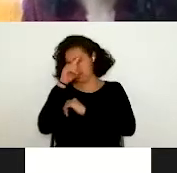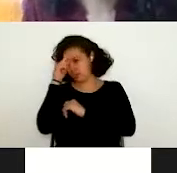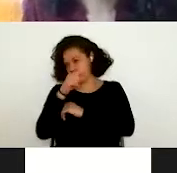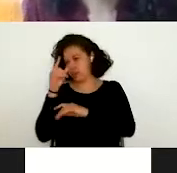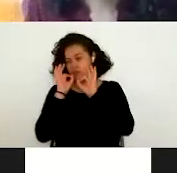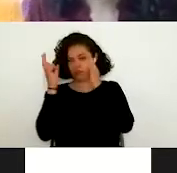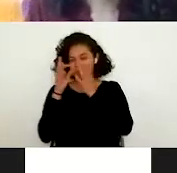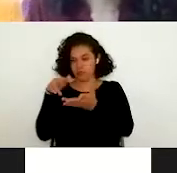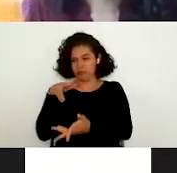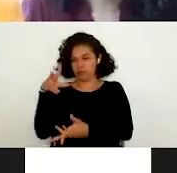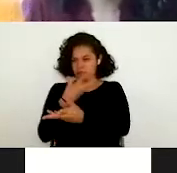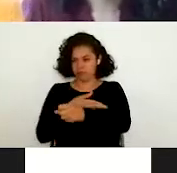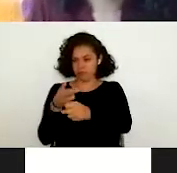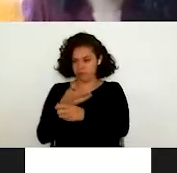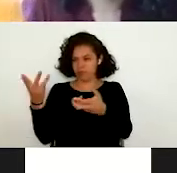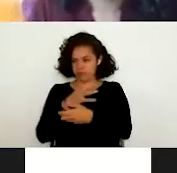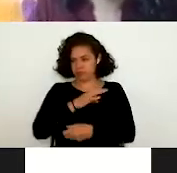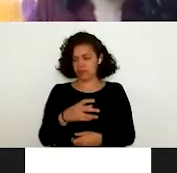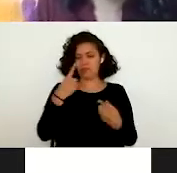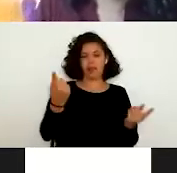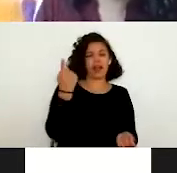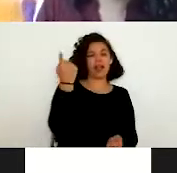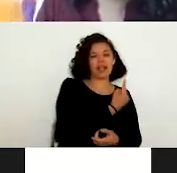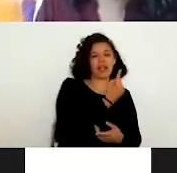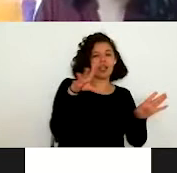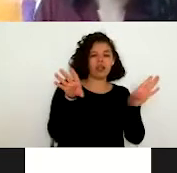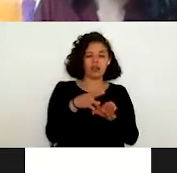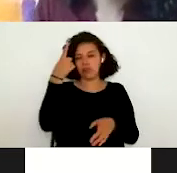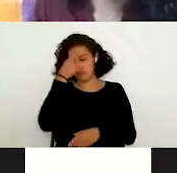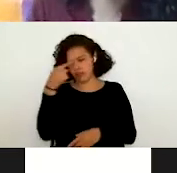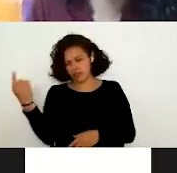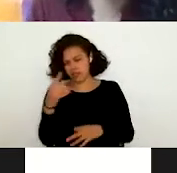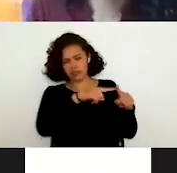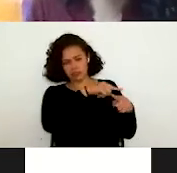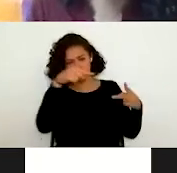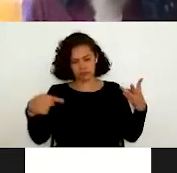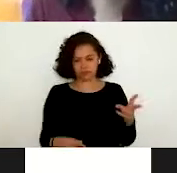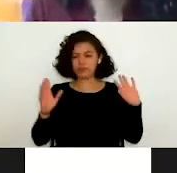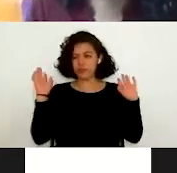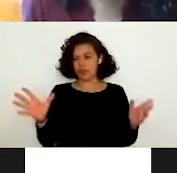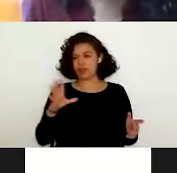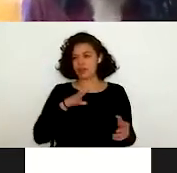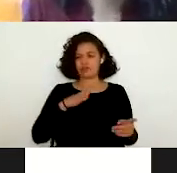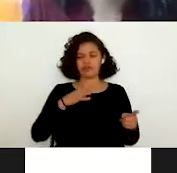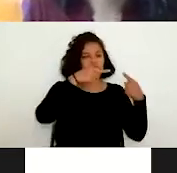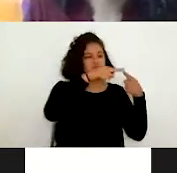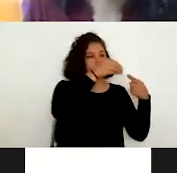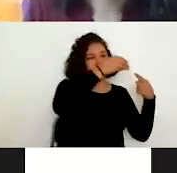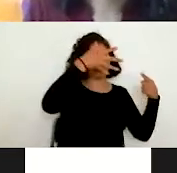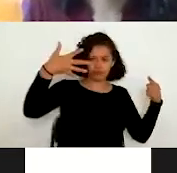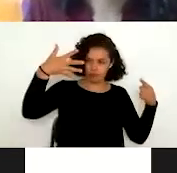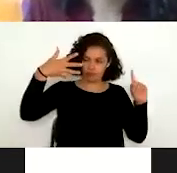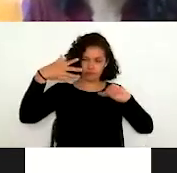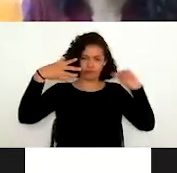Entonces tenemos el qué, el cómo y el para qué lo queremos hacer. Y se desprende del objetivo general porque el